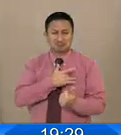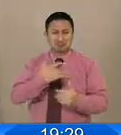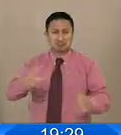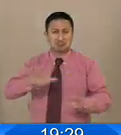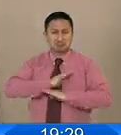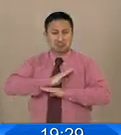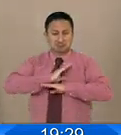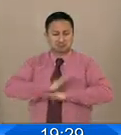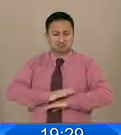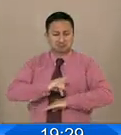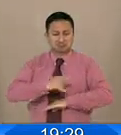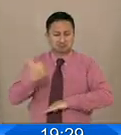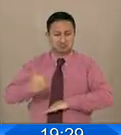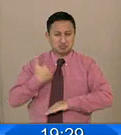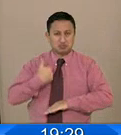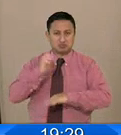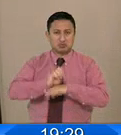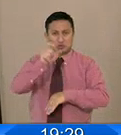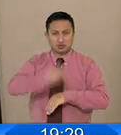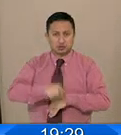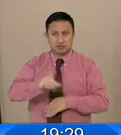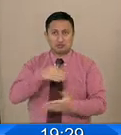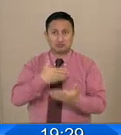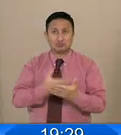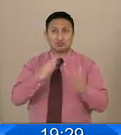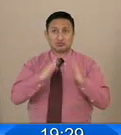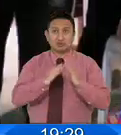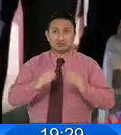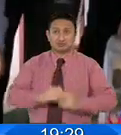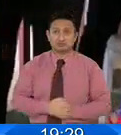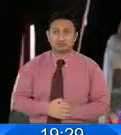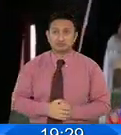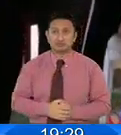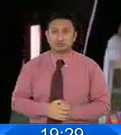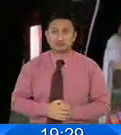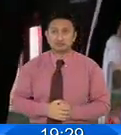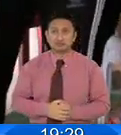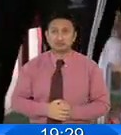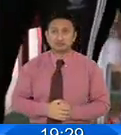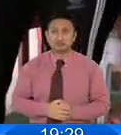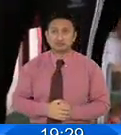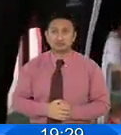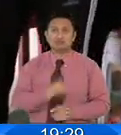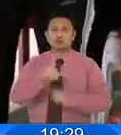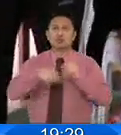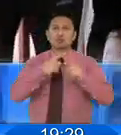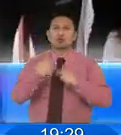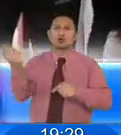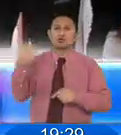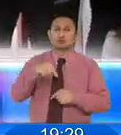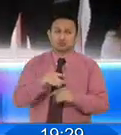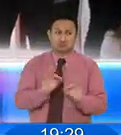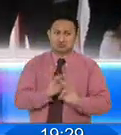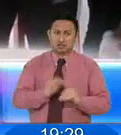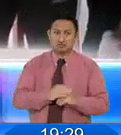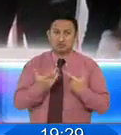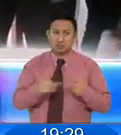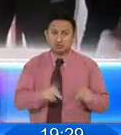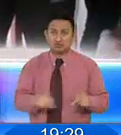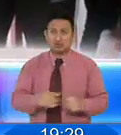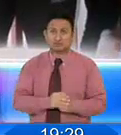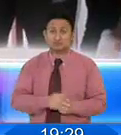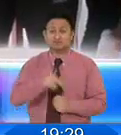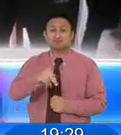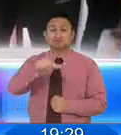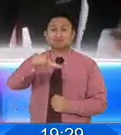orgulloso de ser ecuatoriano y estar en la casa de la familia Carapaz. Aún no tienen seguro el día del arribo, pero ya lo están preparando todo. En la playa habrá